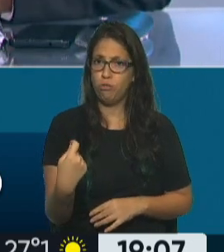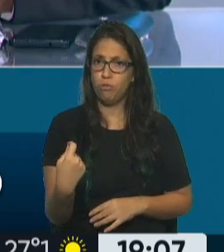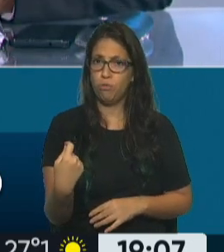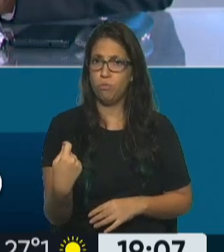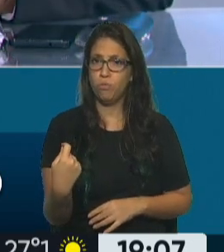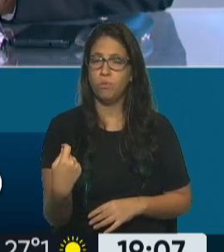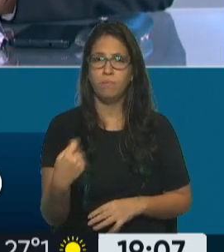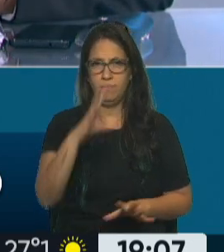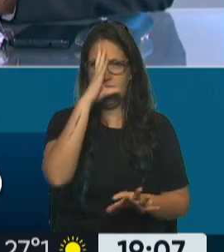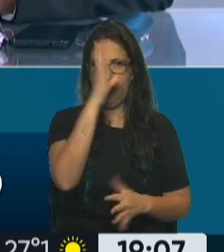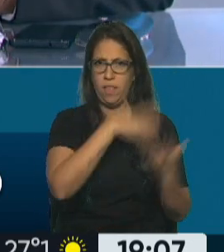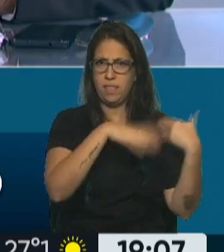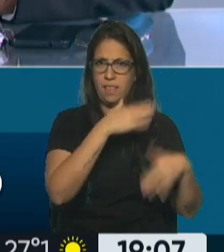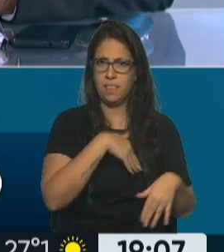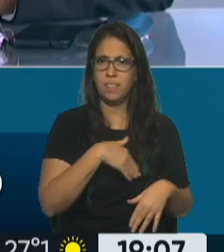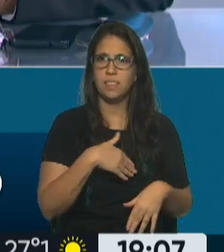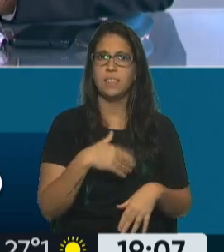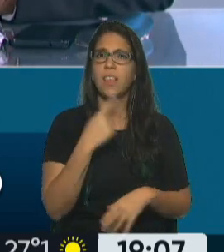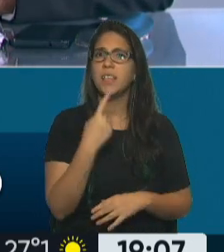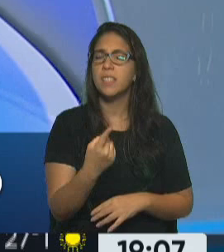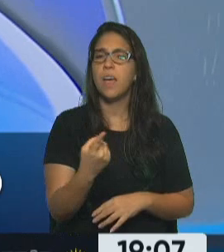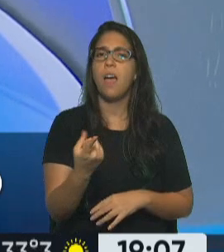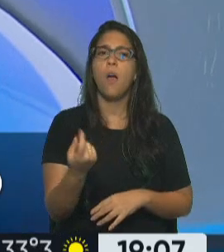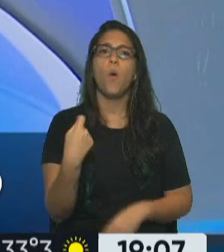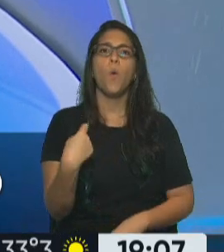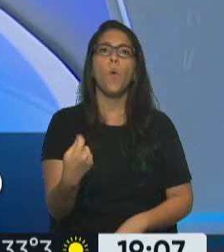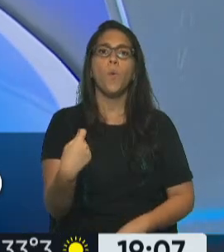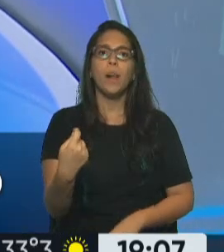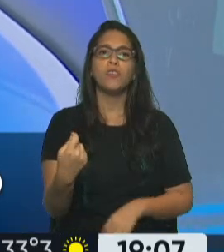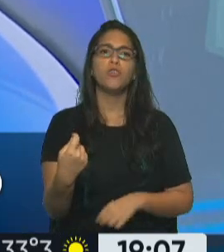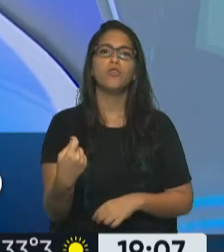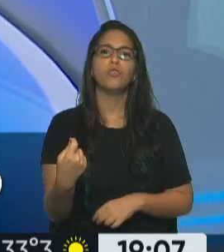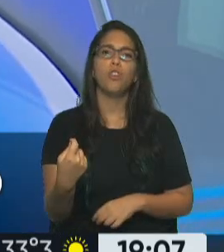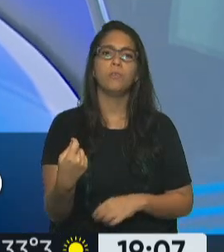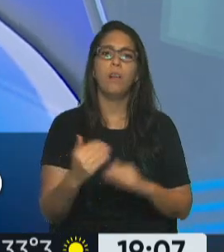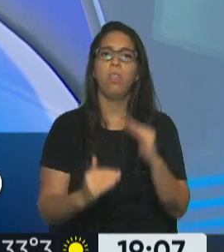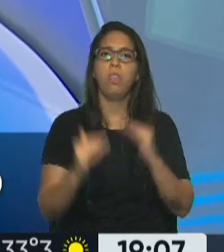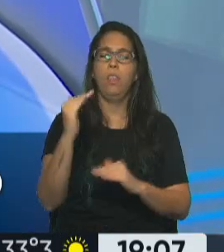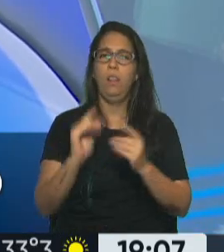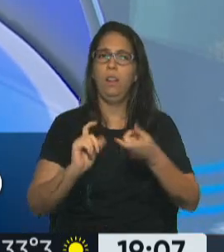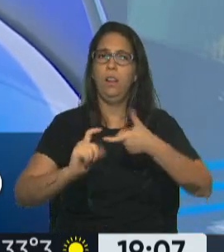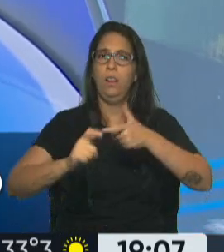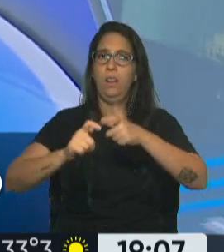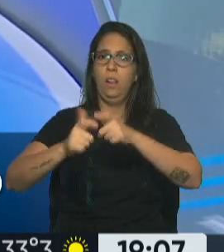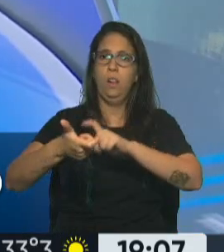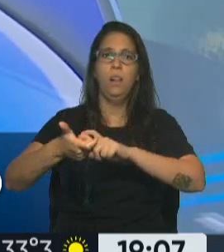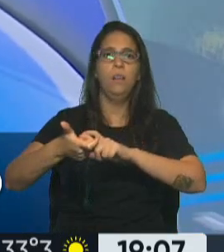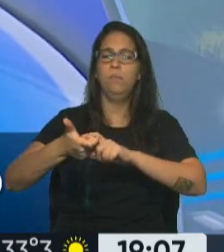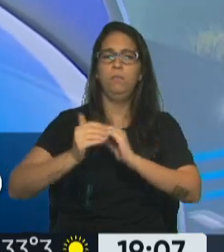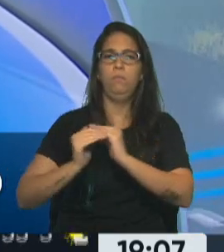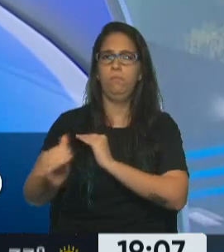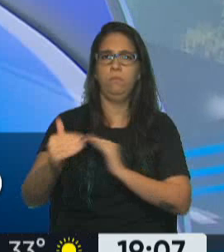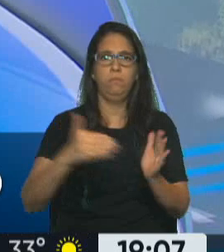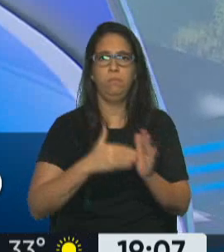se planteó retirar o directamente suspender la movilidad jubilatoria que iba a ser un a criterio del